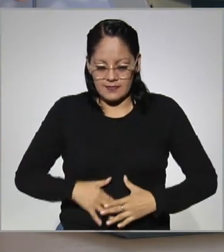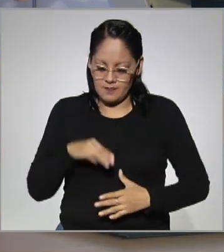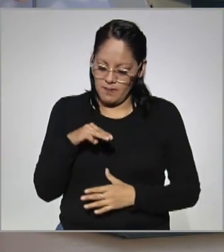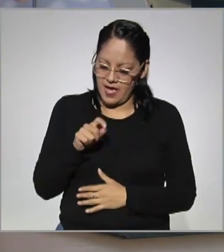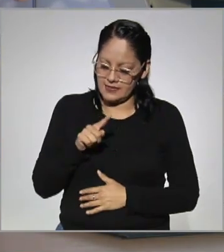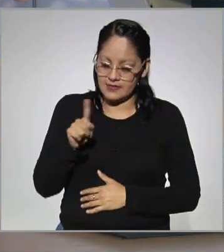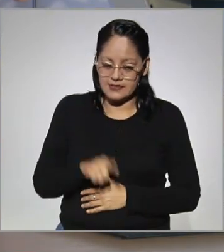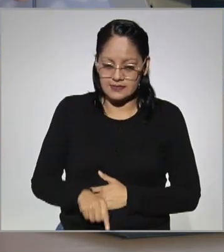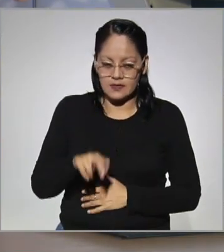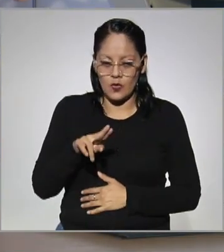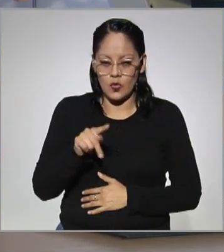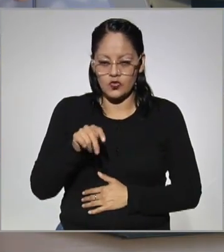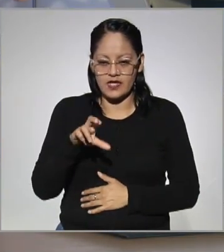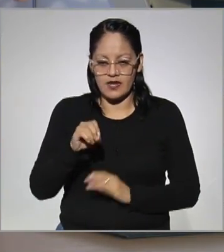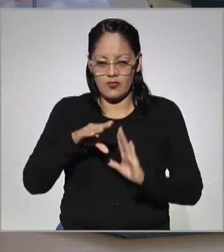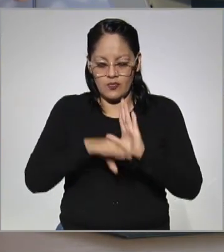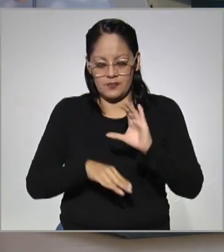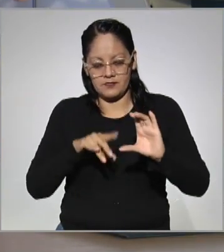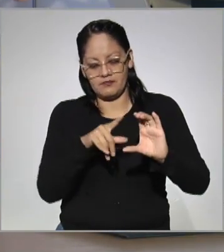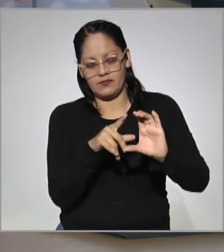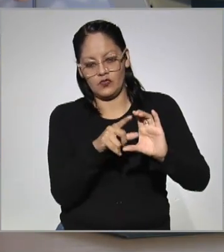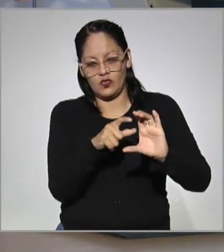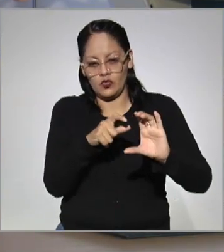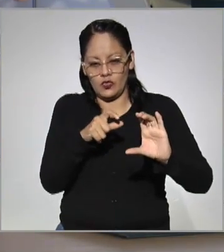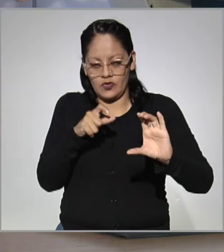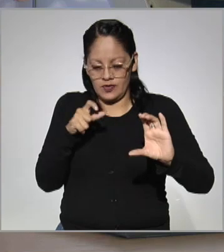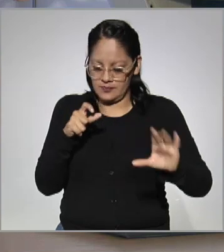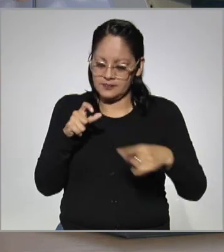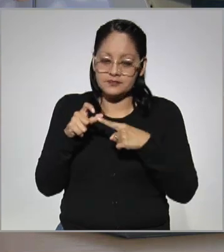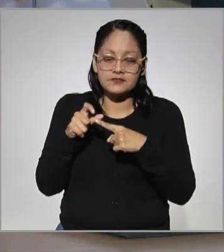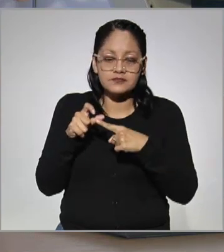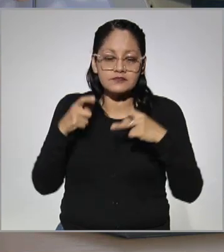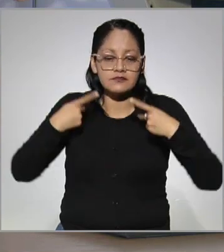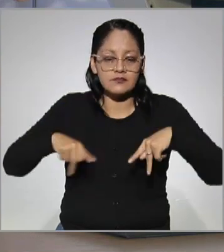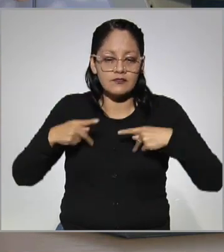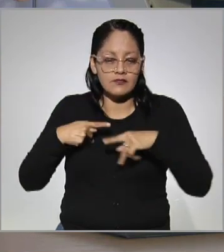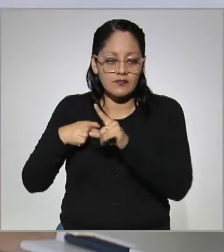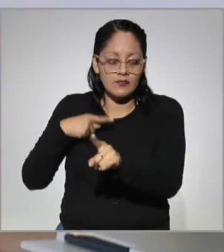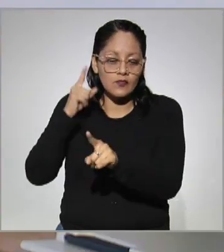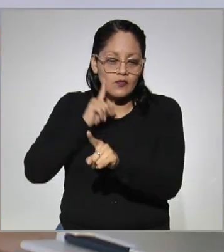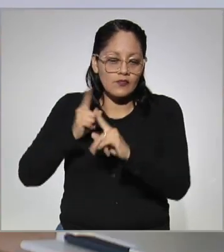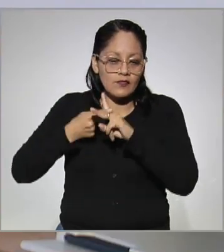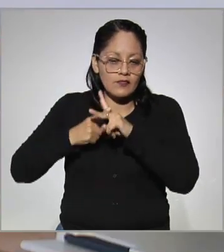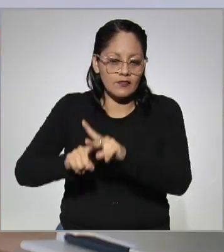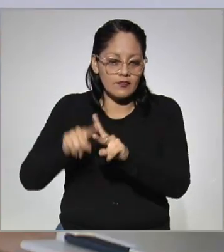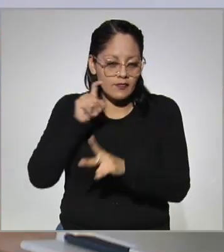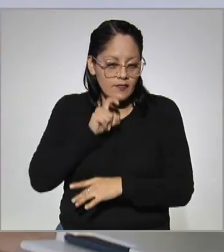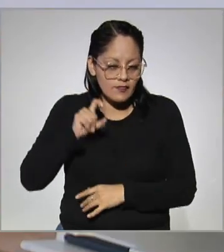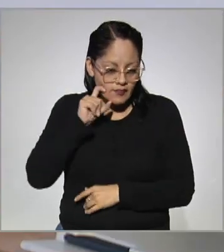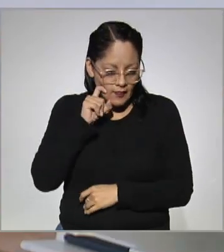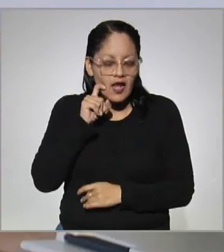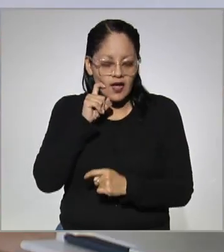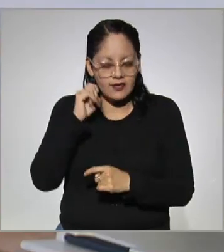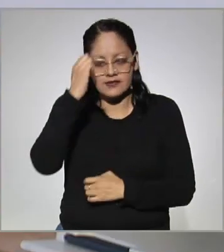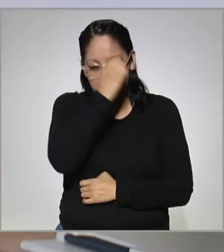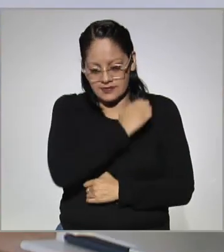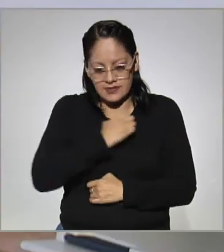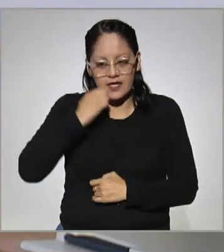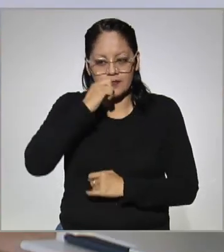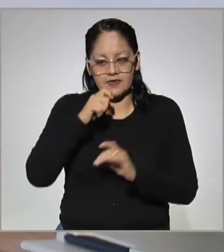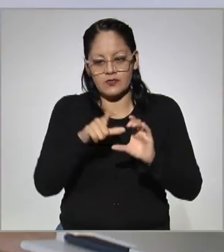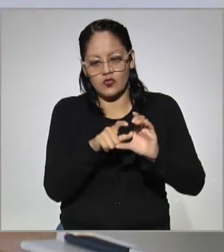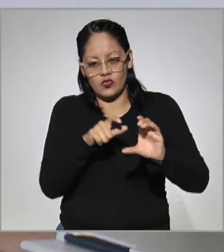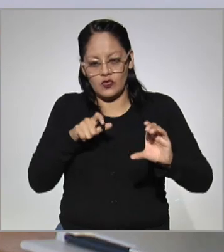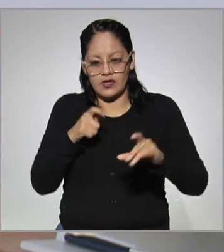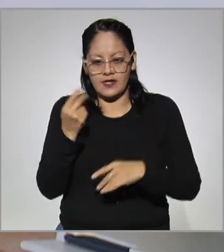útero y este estudio debe hacerse a partir de que la paciente inicia su vida sexual y esto se debe de